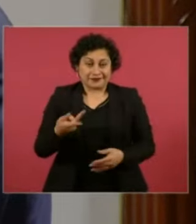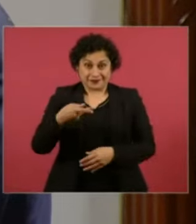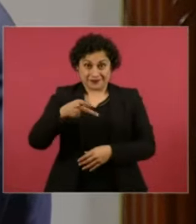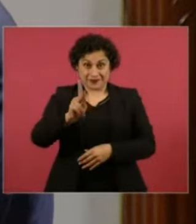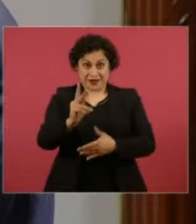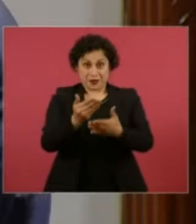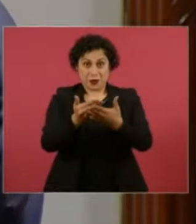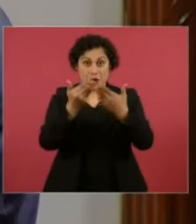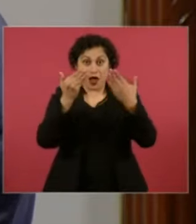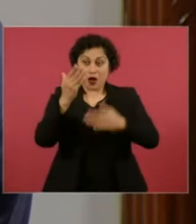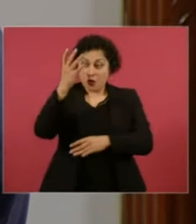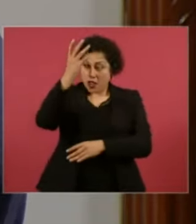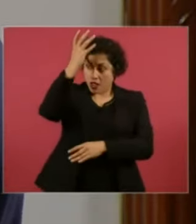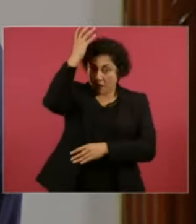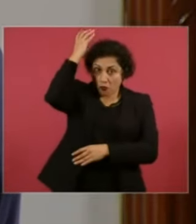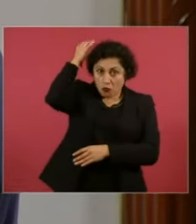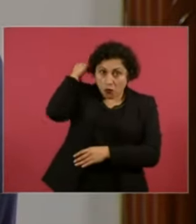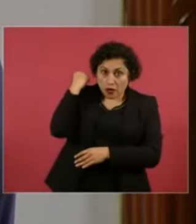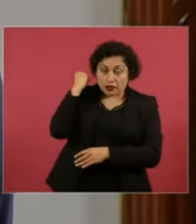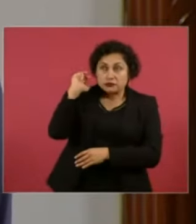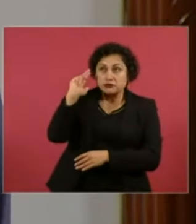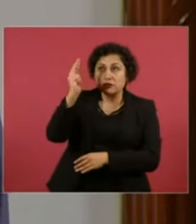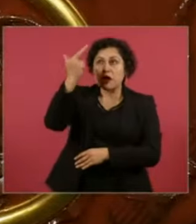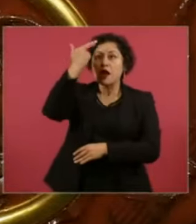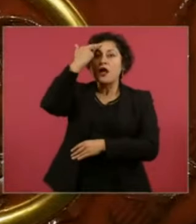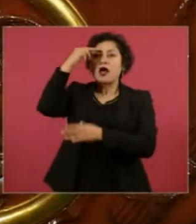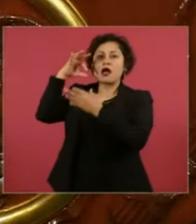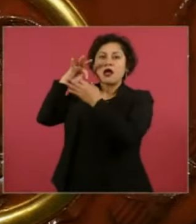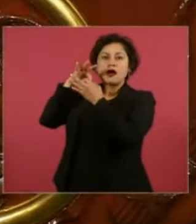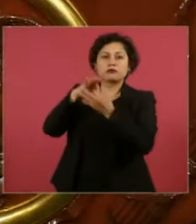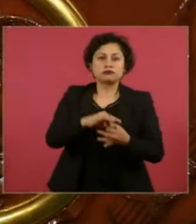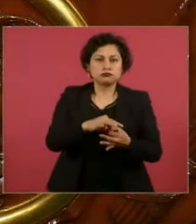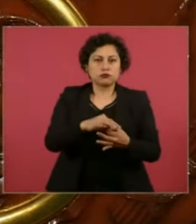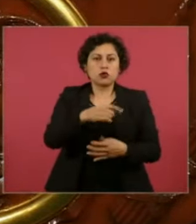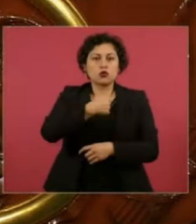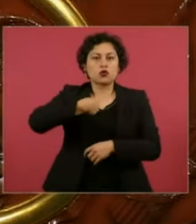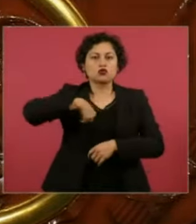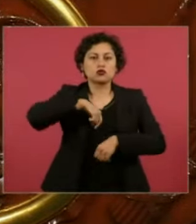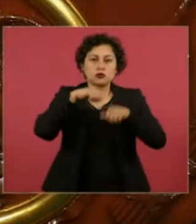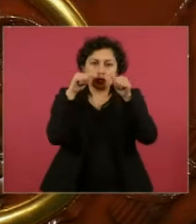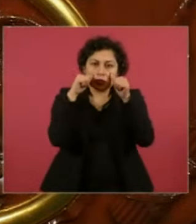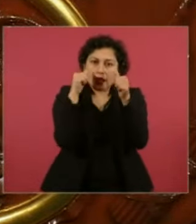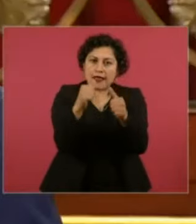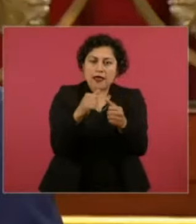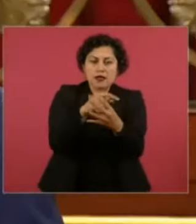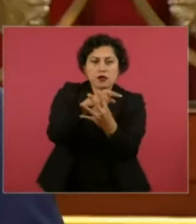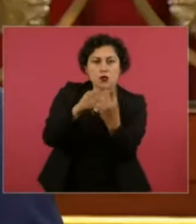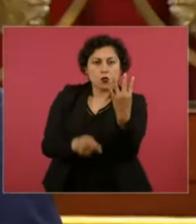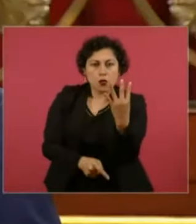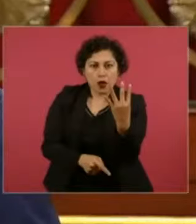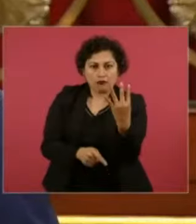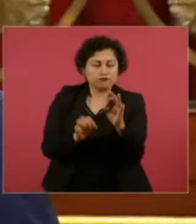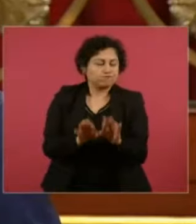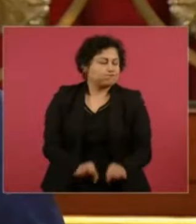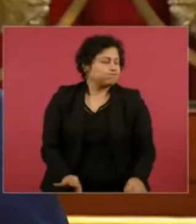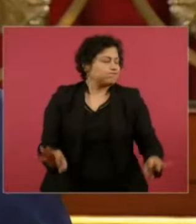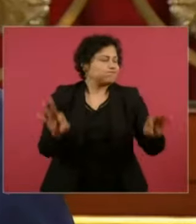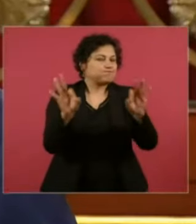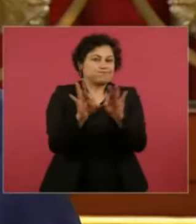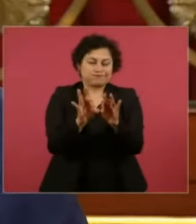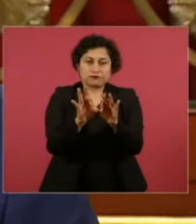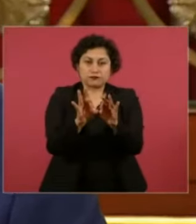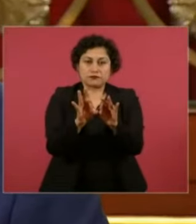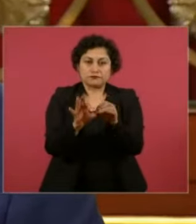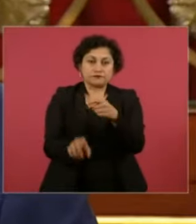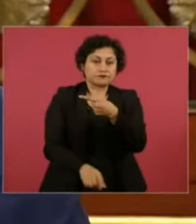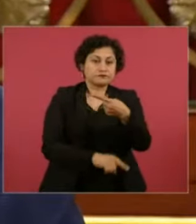planteamientos de reforma a nivel constitucional que ya han sido rechazados por no solo el Congreso,